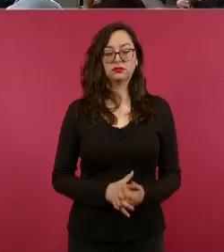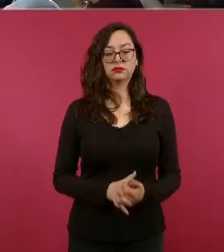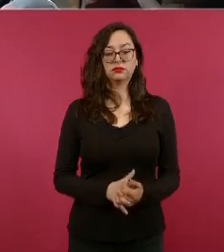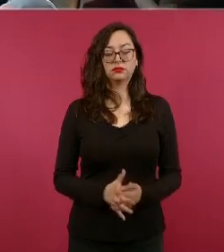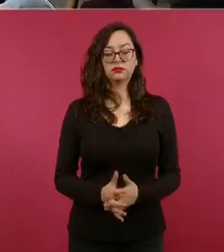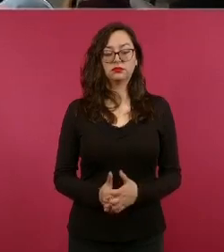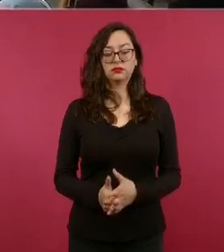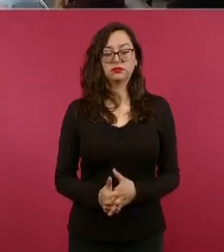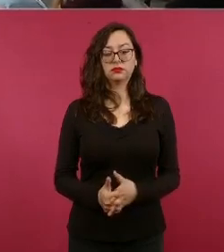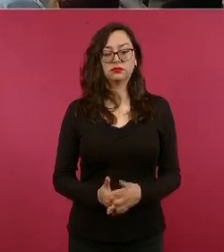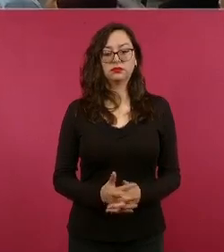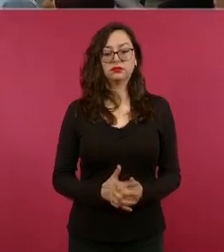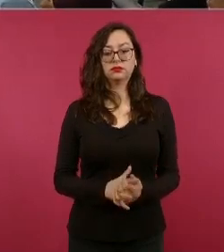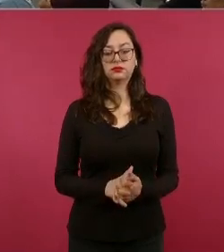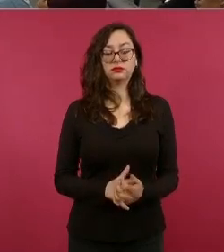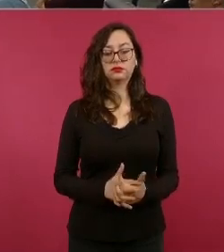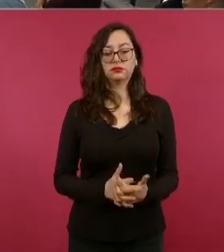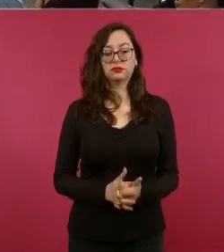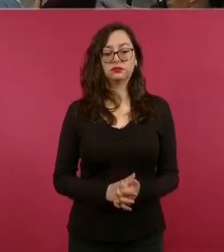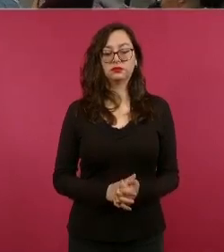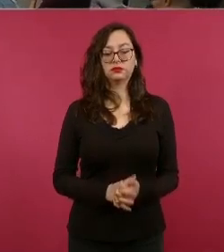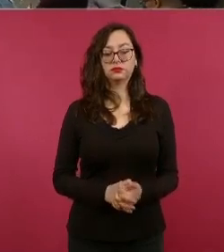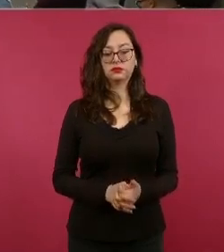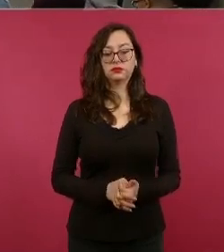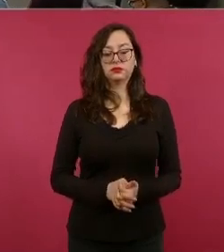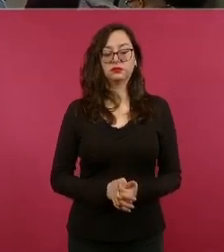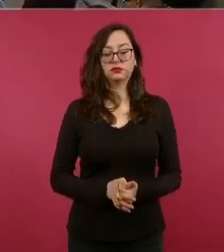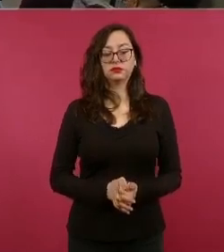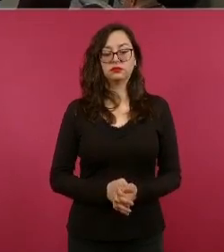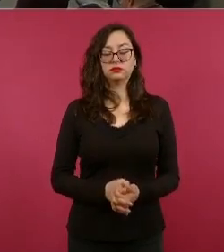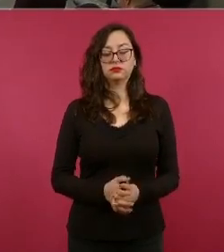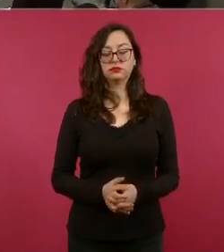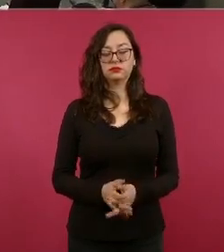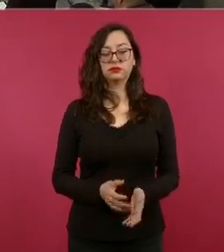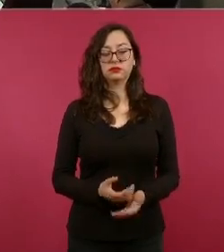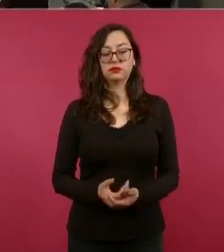Pues que han habido últimamente